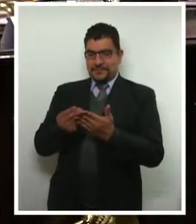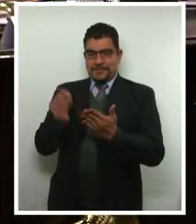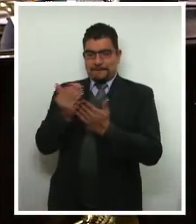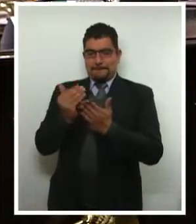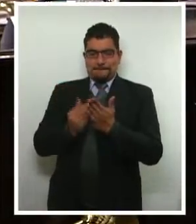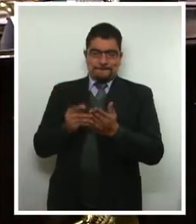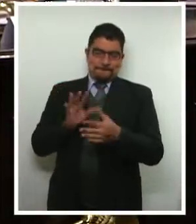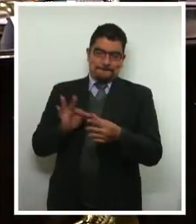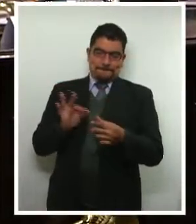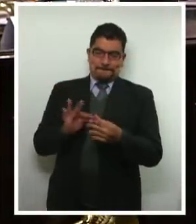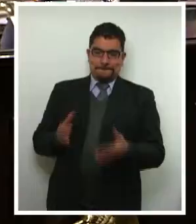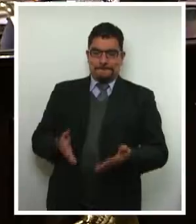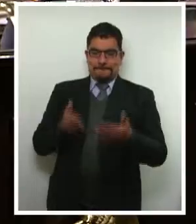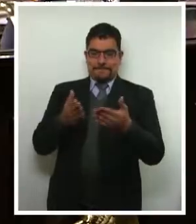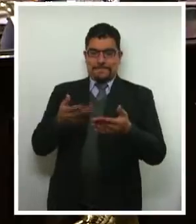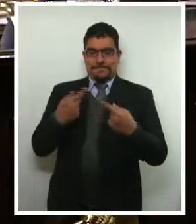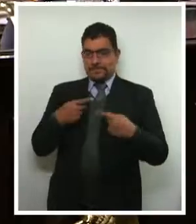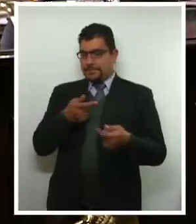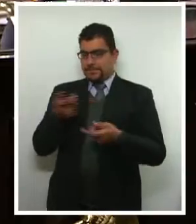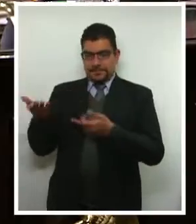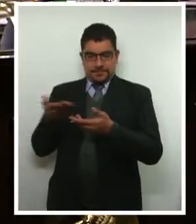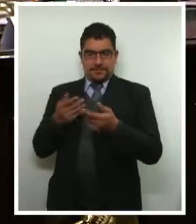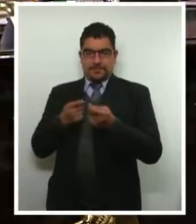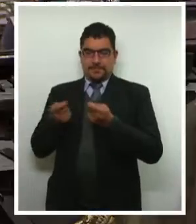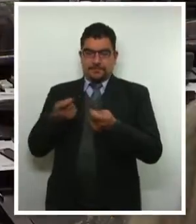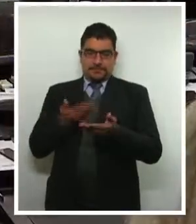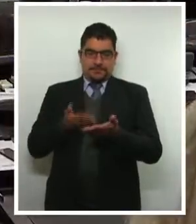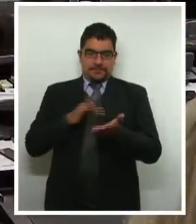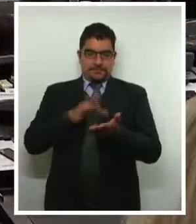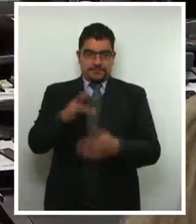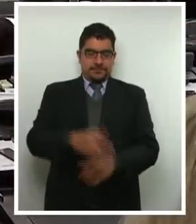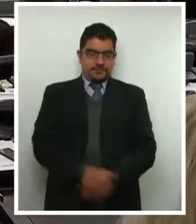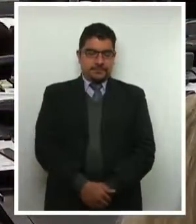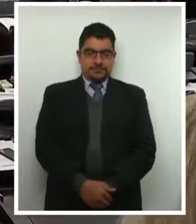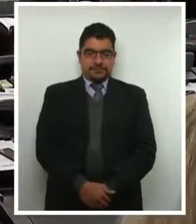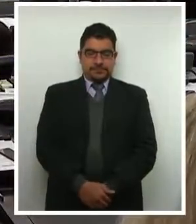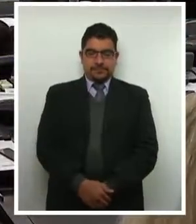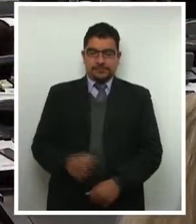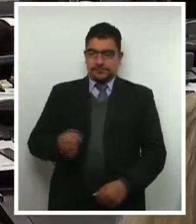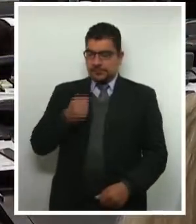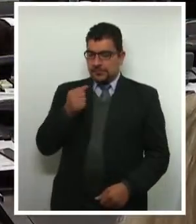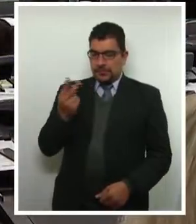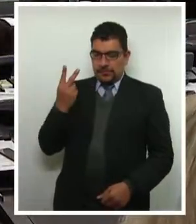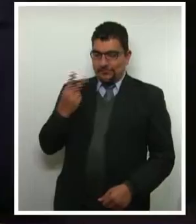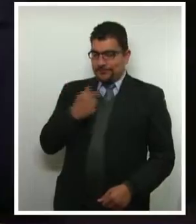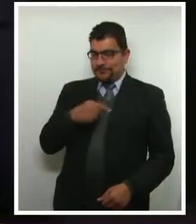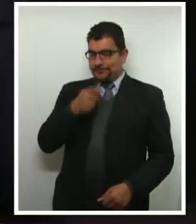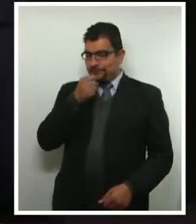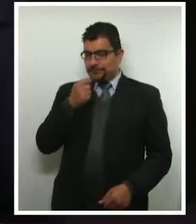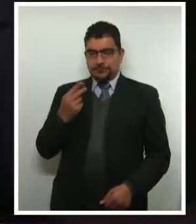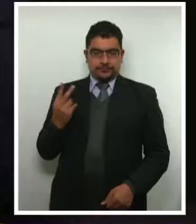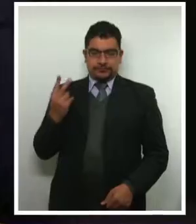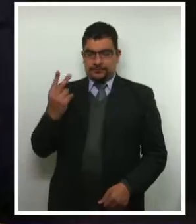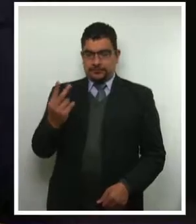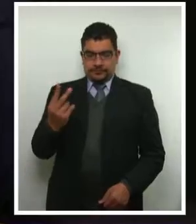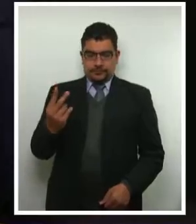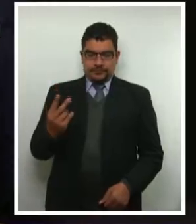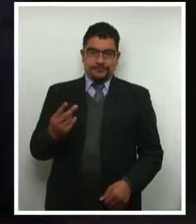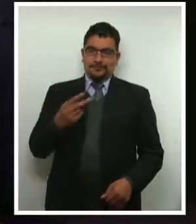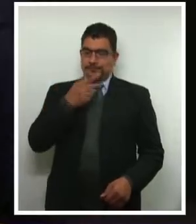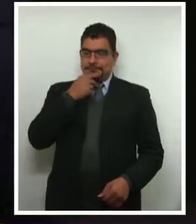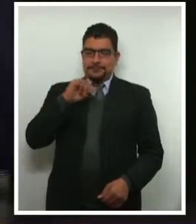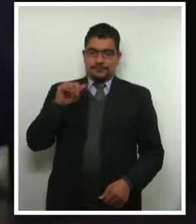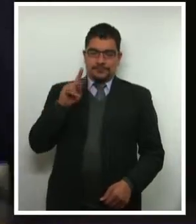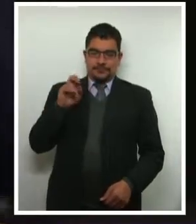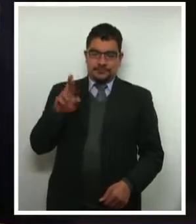se hicieron con los coordinadores. Gracias. Voy a darle uso a la palabra a dos oradores más. Está Javier